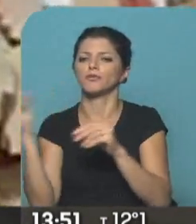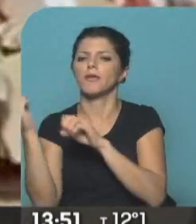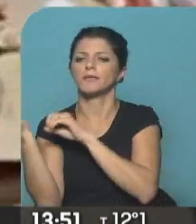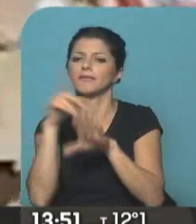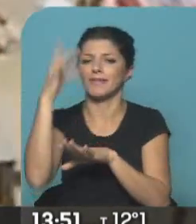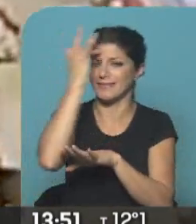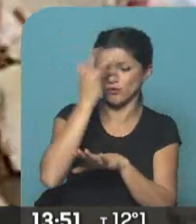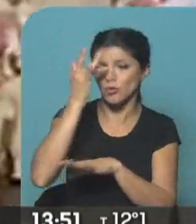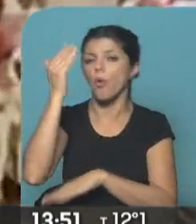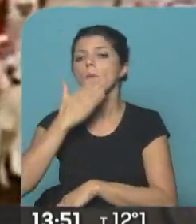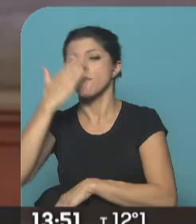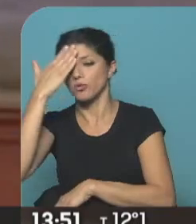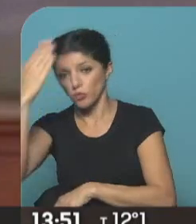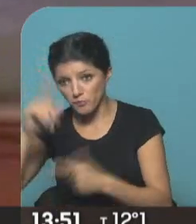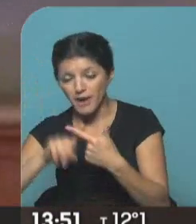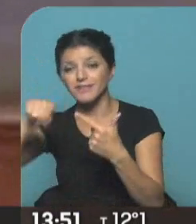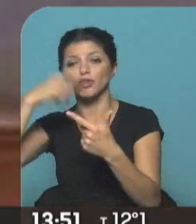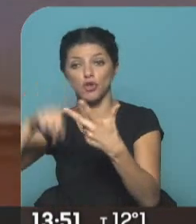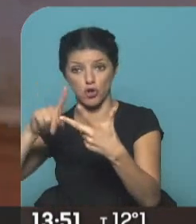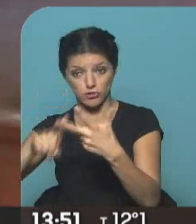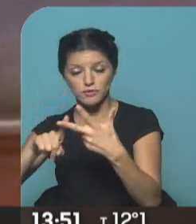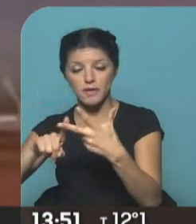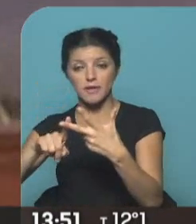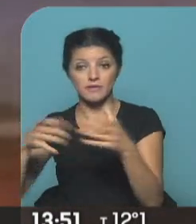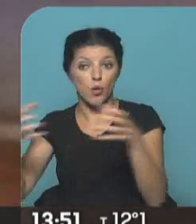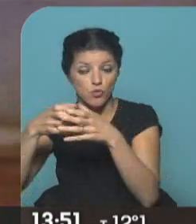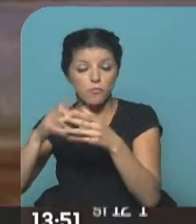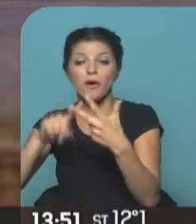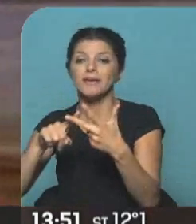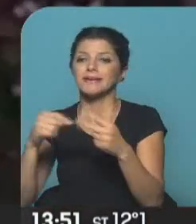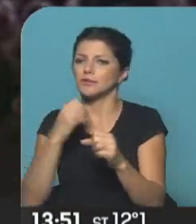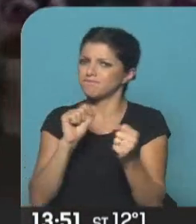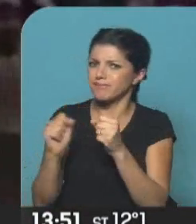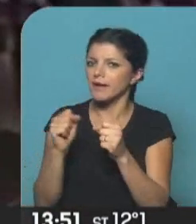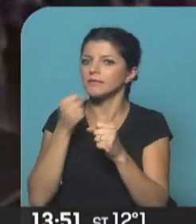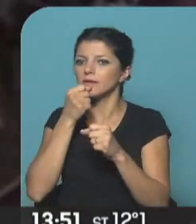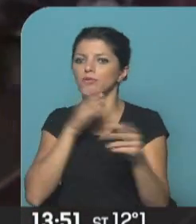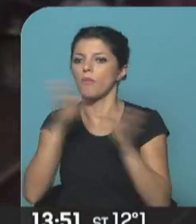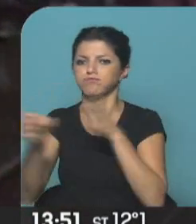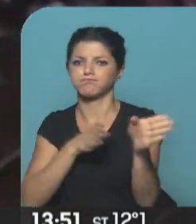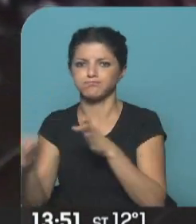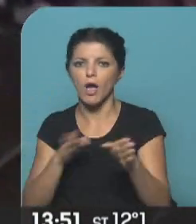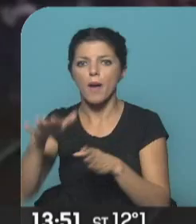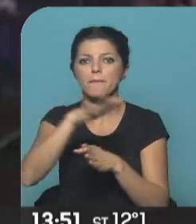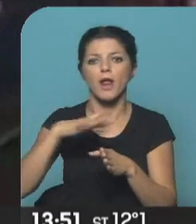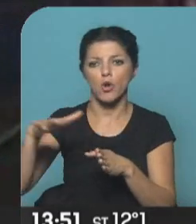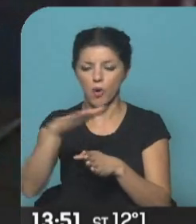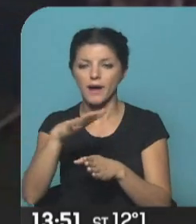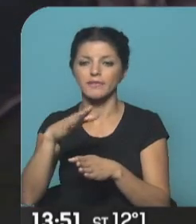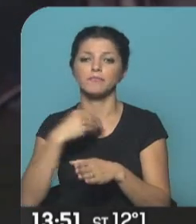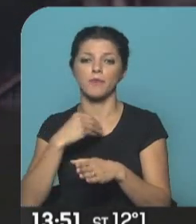hindúes, musulmanes y sikhs que, temiendo persecuciones, se movilizaron para establecerse en áreas religiosamente